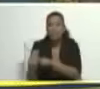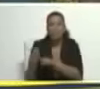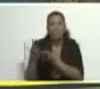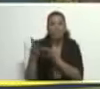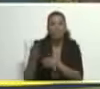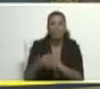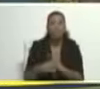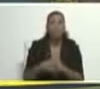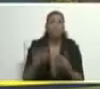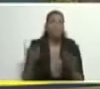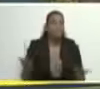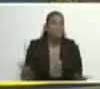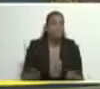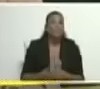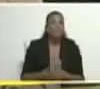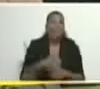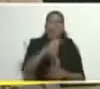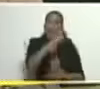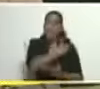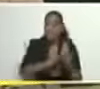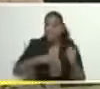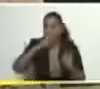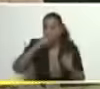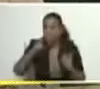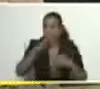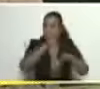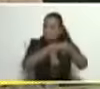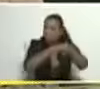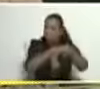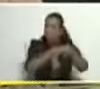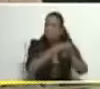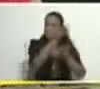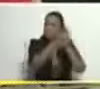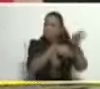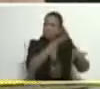Y lo digo, Nicolás,